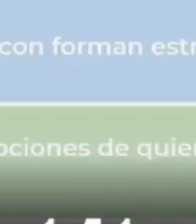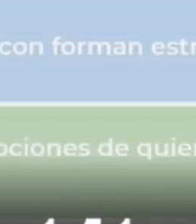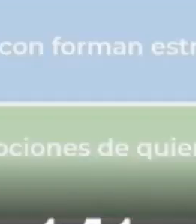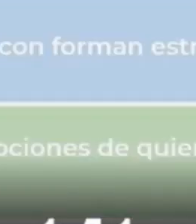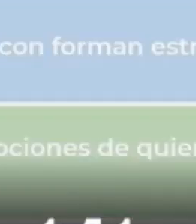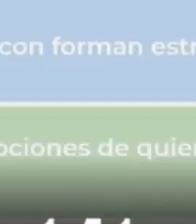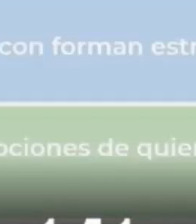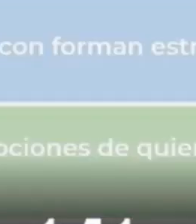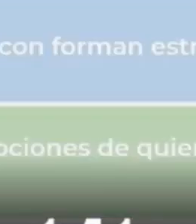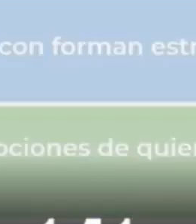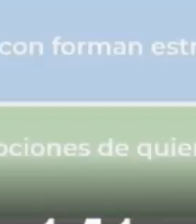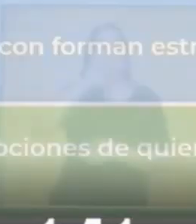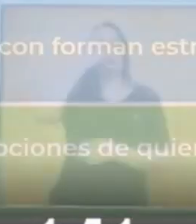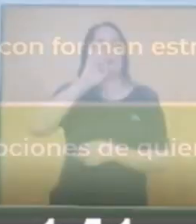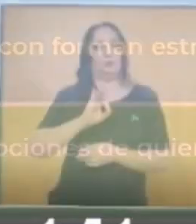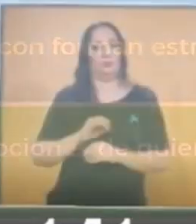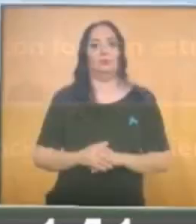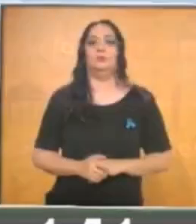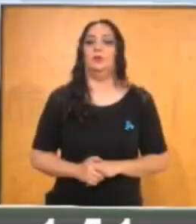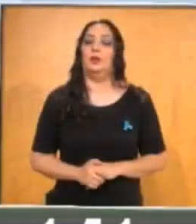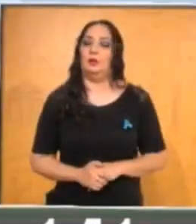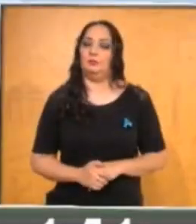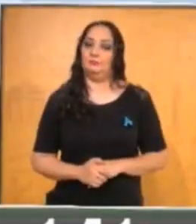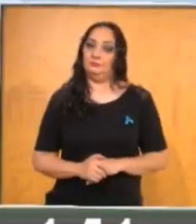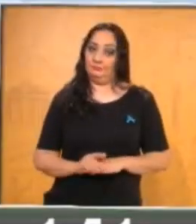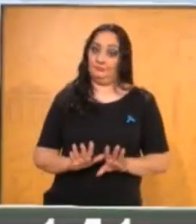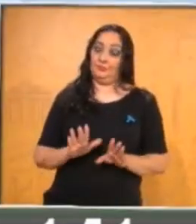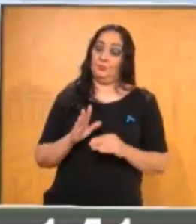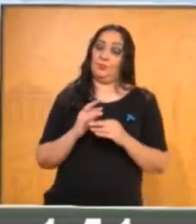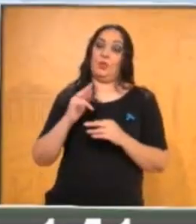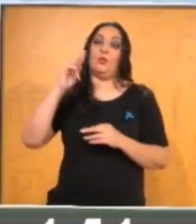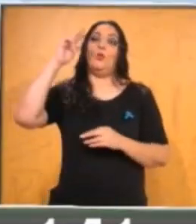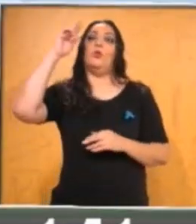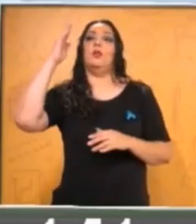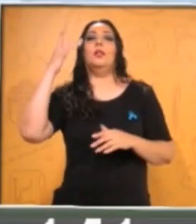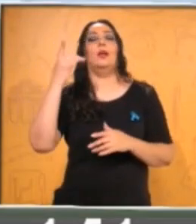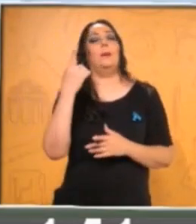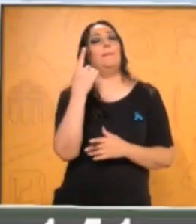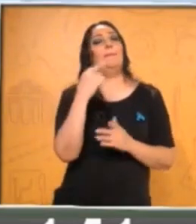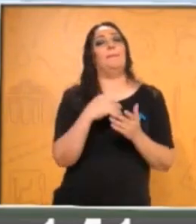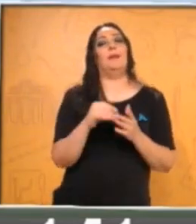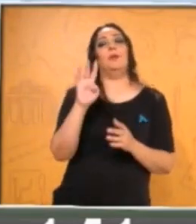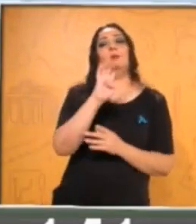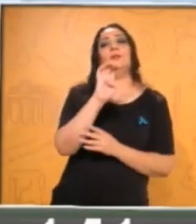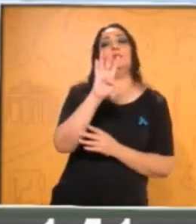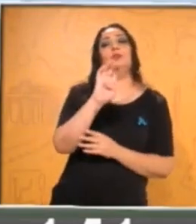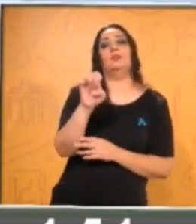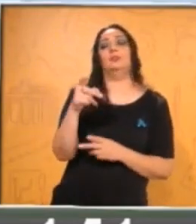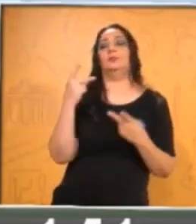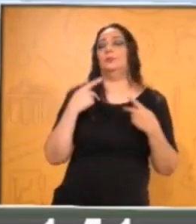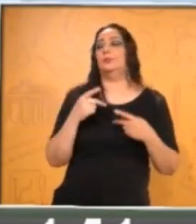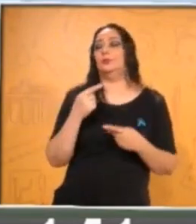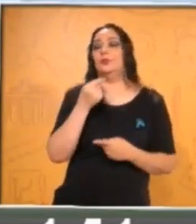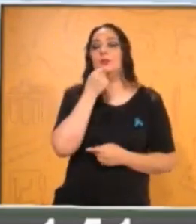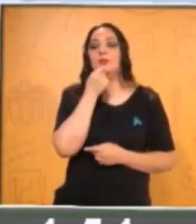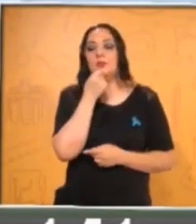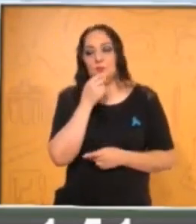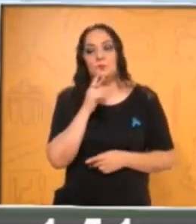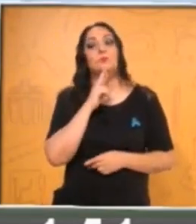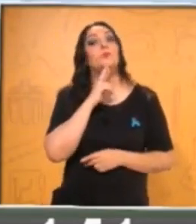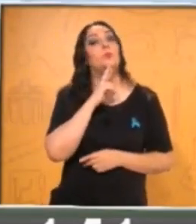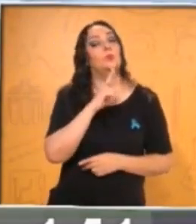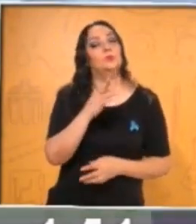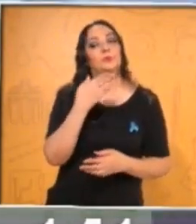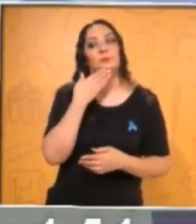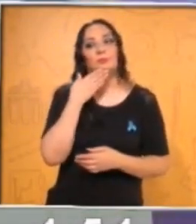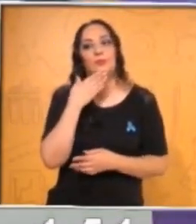al doble, ¿eh? Mira, muy bien. Bueno, la mayoría. 1,400 personas, niños ahí lo contestaron